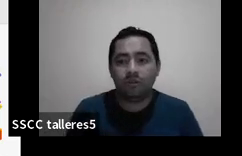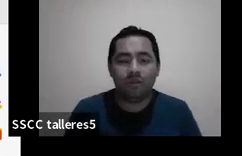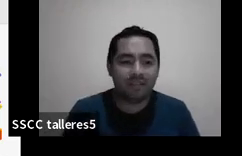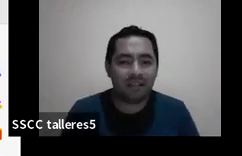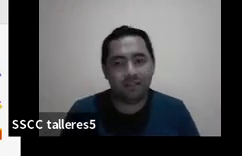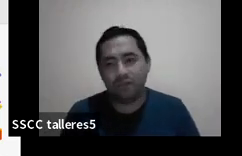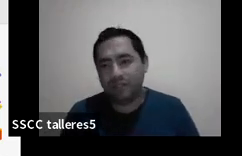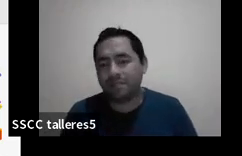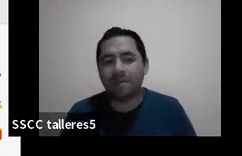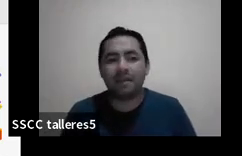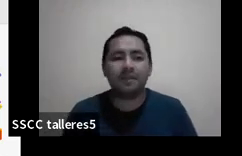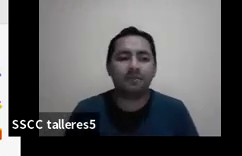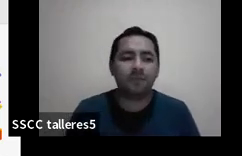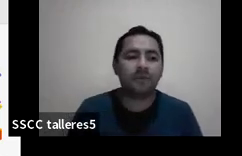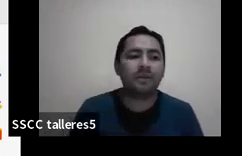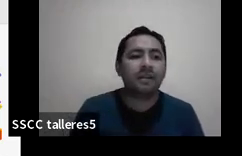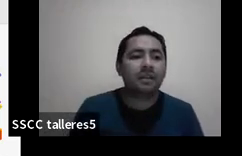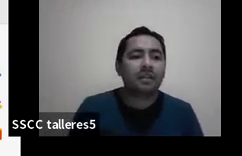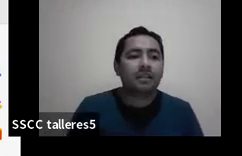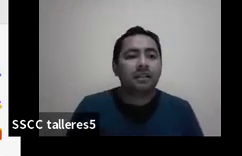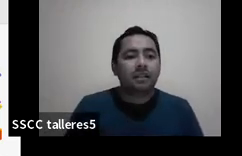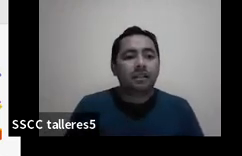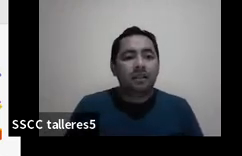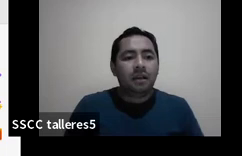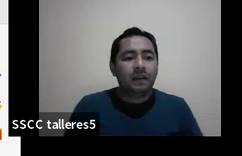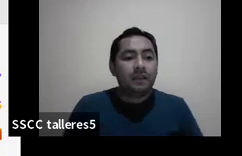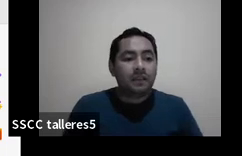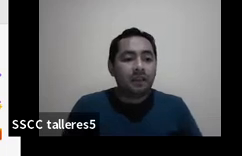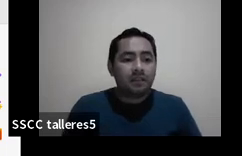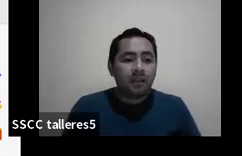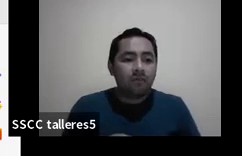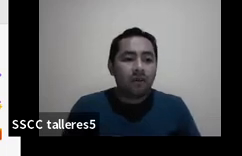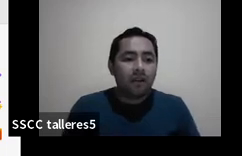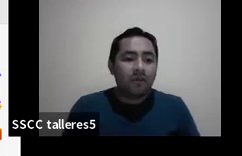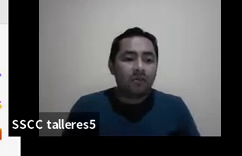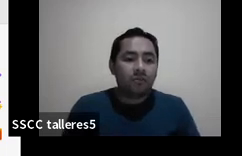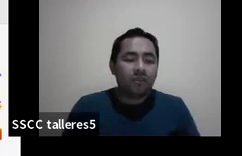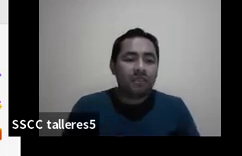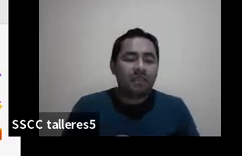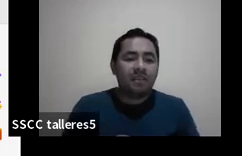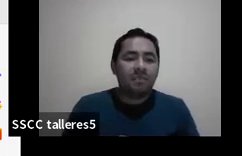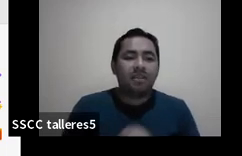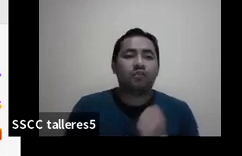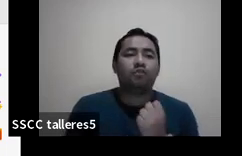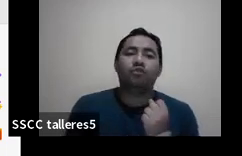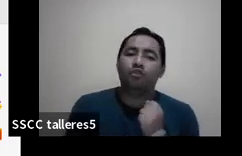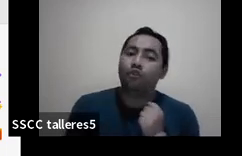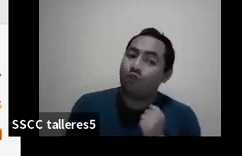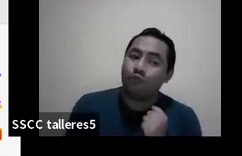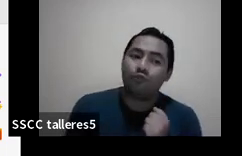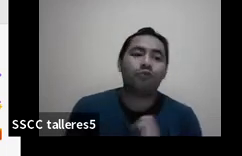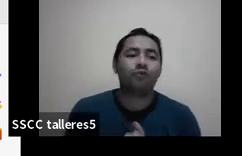factor. Las universidades no están preparadas. Muy bien. A ver, dice, ¿están en un área o institución especializada para